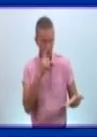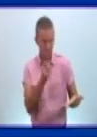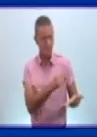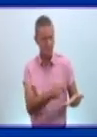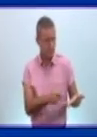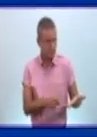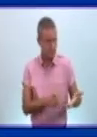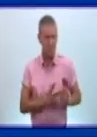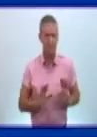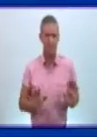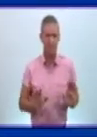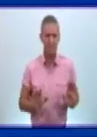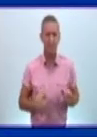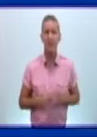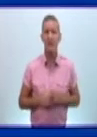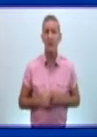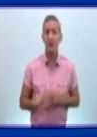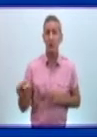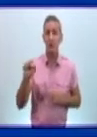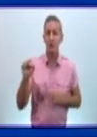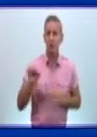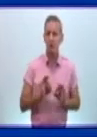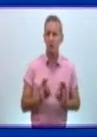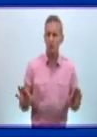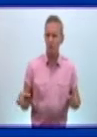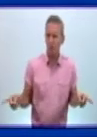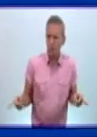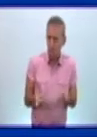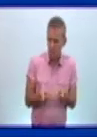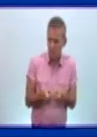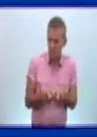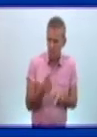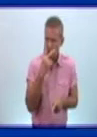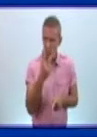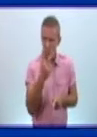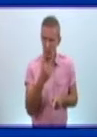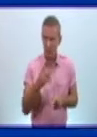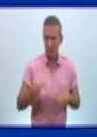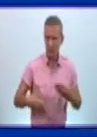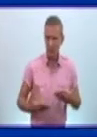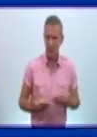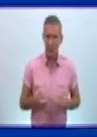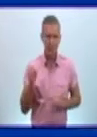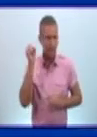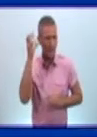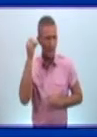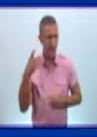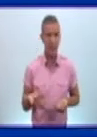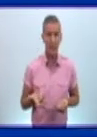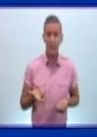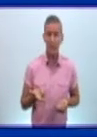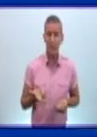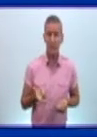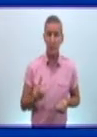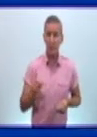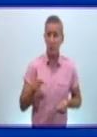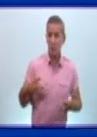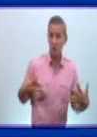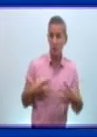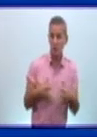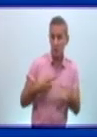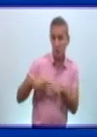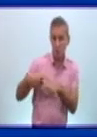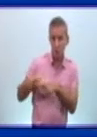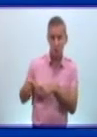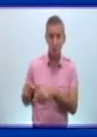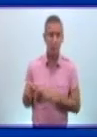libretas. Entonces, sustancia pura, resumiendo lo observado en esta actividad experimental, son aquellas que no están mezcladas con otras